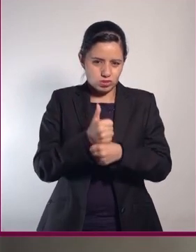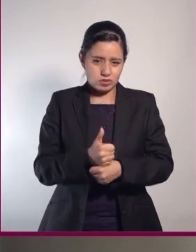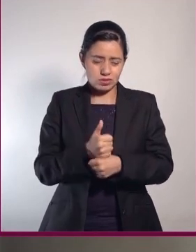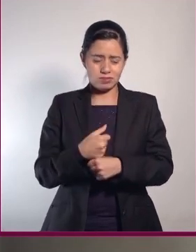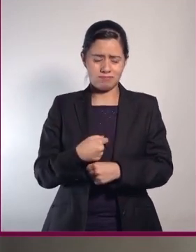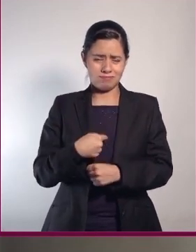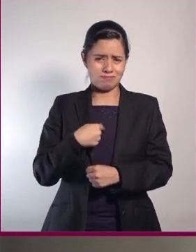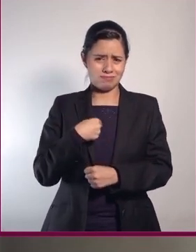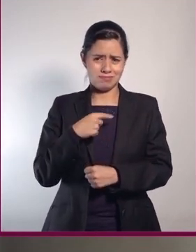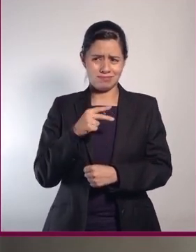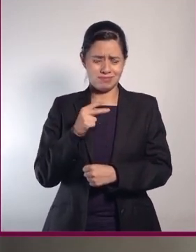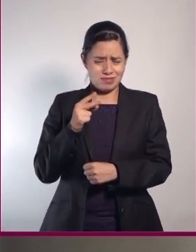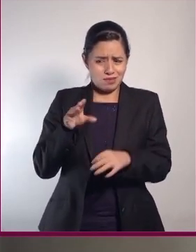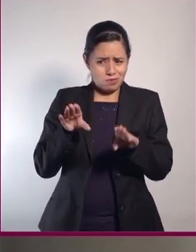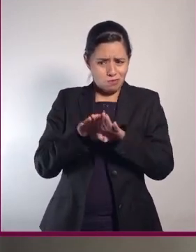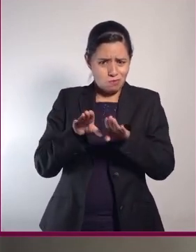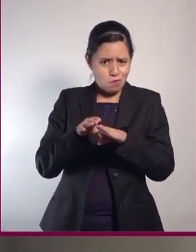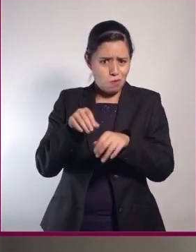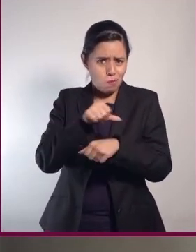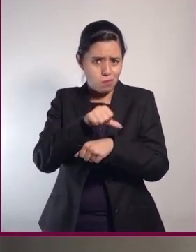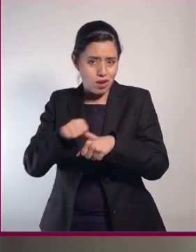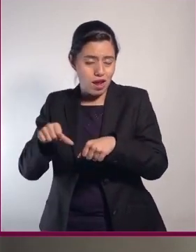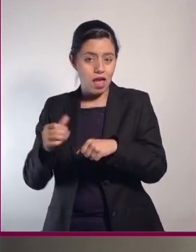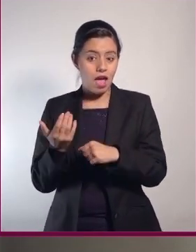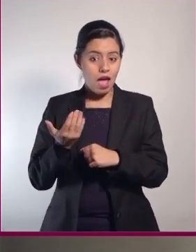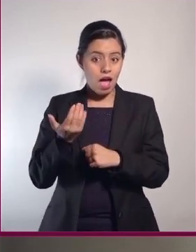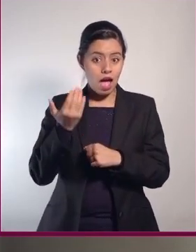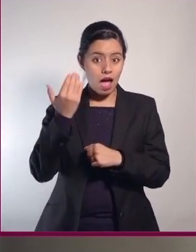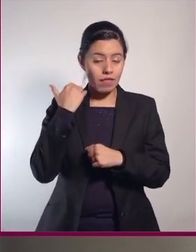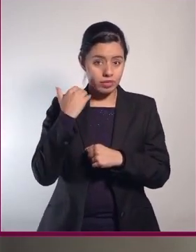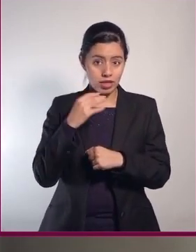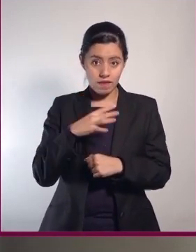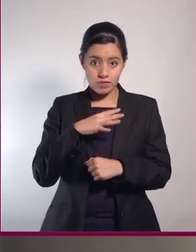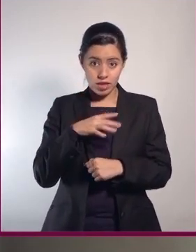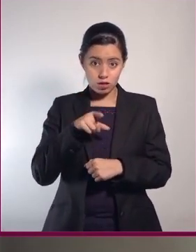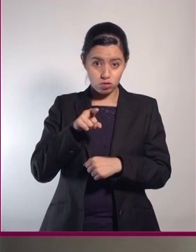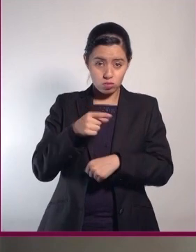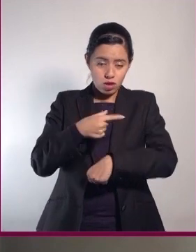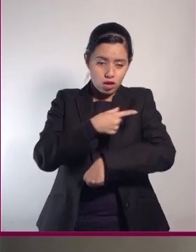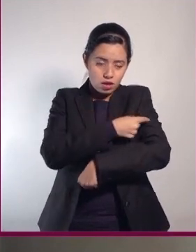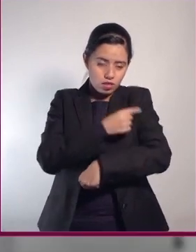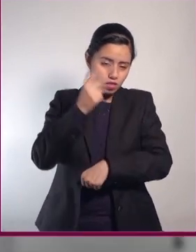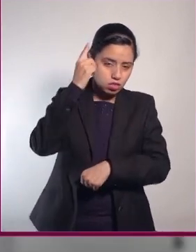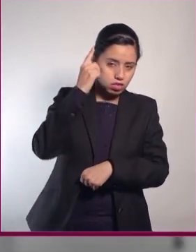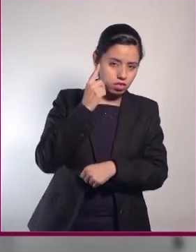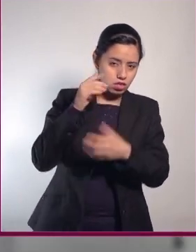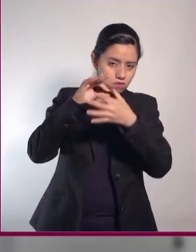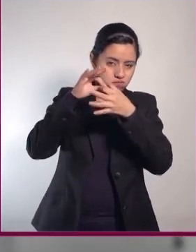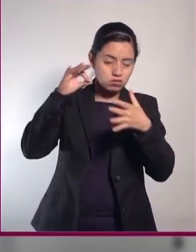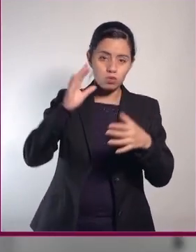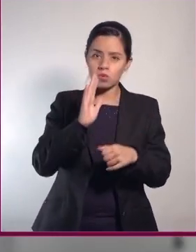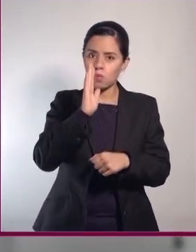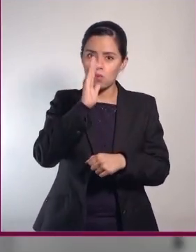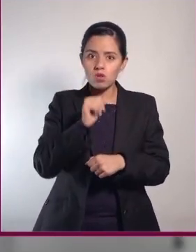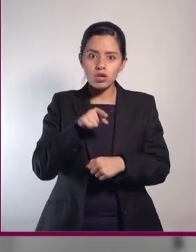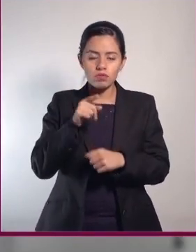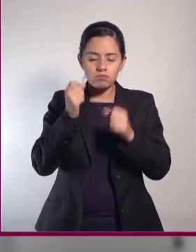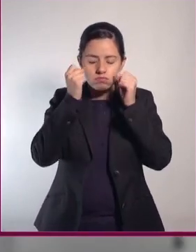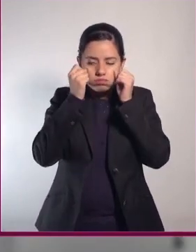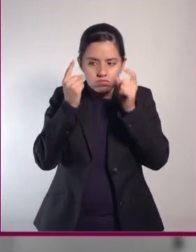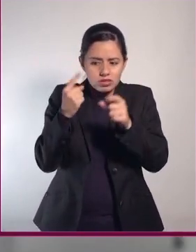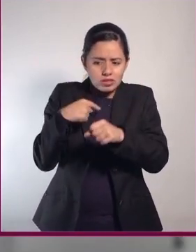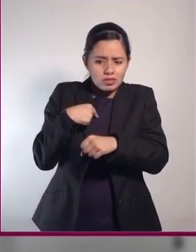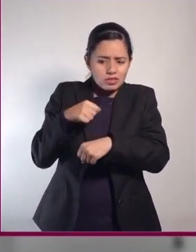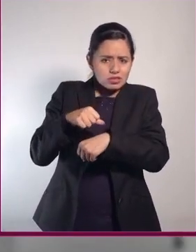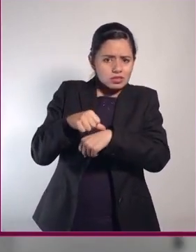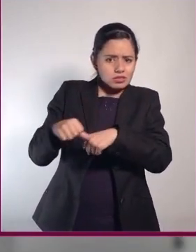quiero imaginar cómo eran esas operaciones en una época en la que no existía anestesia. Tampoco existía la asepsia